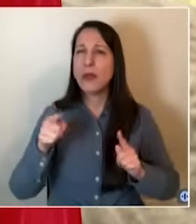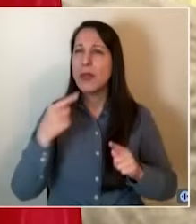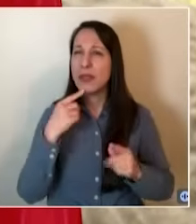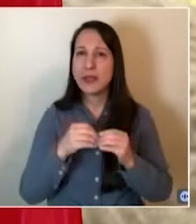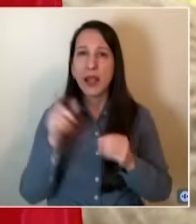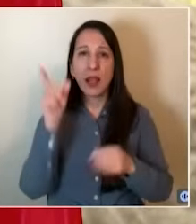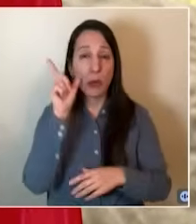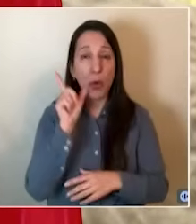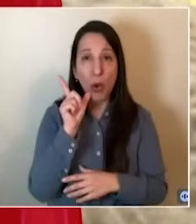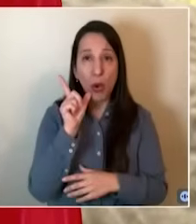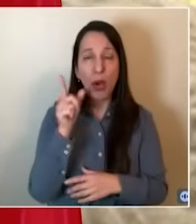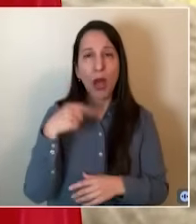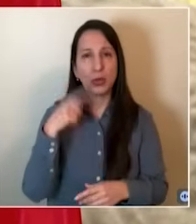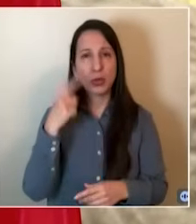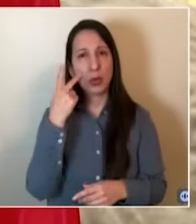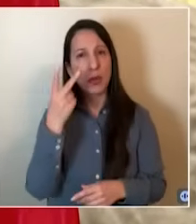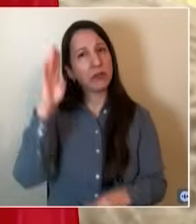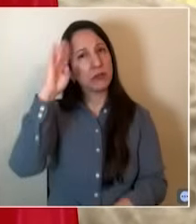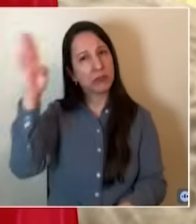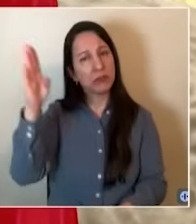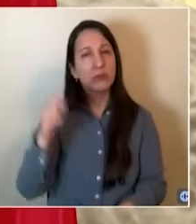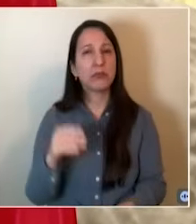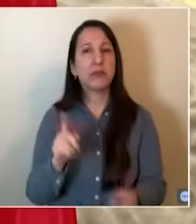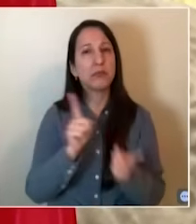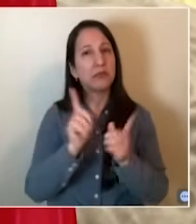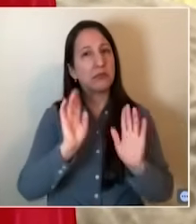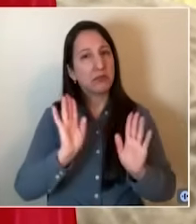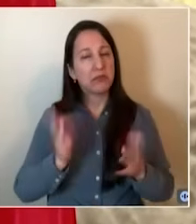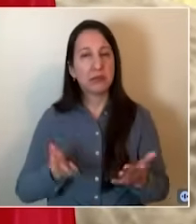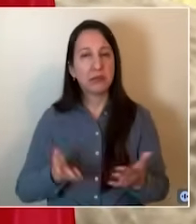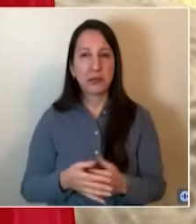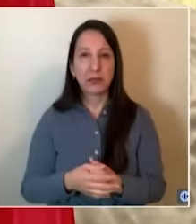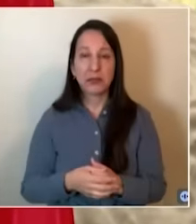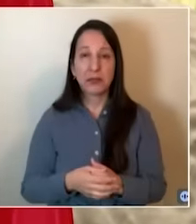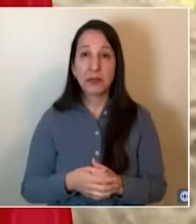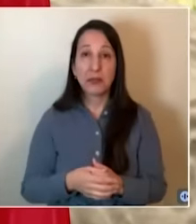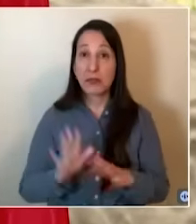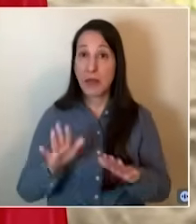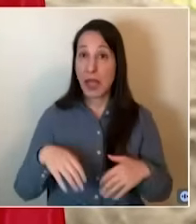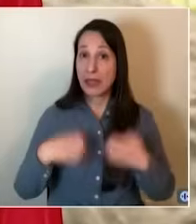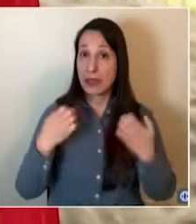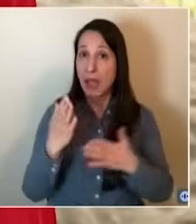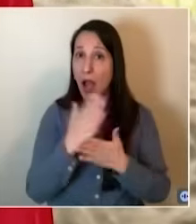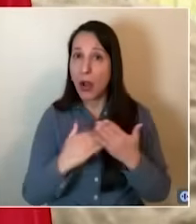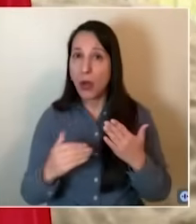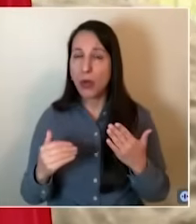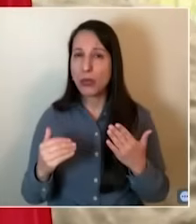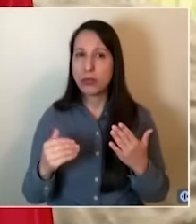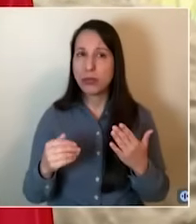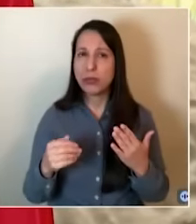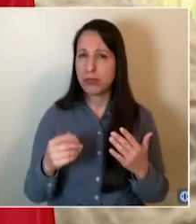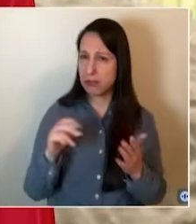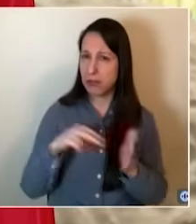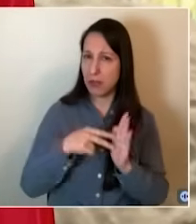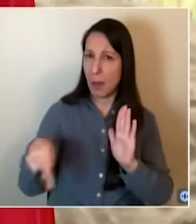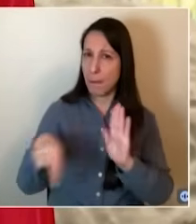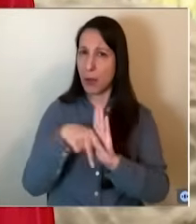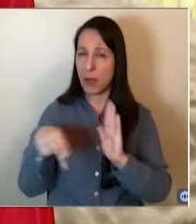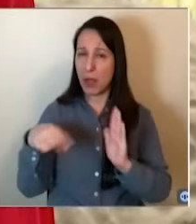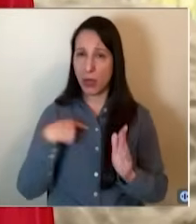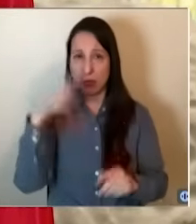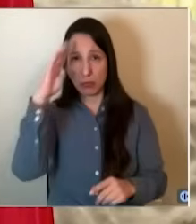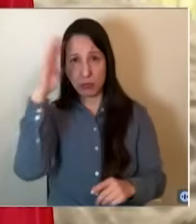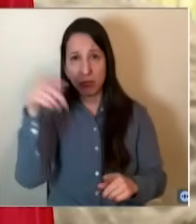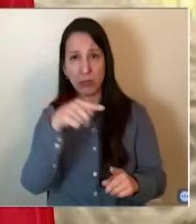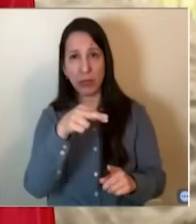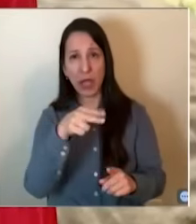la saludé muy cariñosamente, etcétera. ¿Existe alguna prohibición de que un presidente salude a un ex compañero de